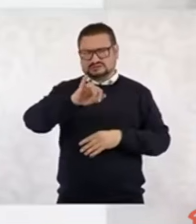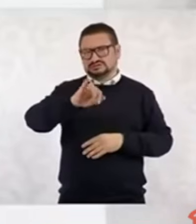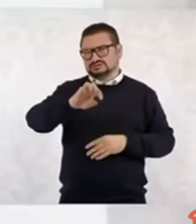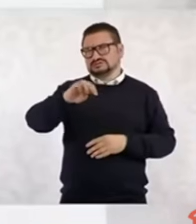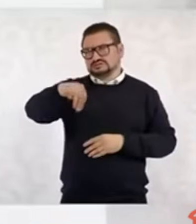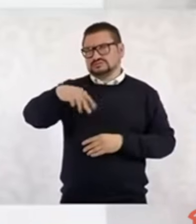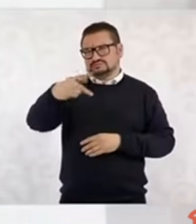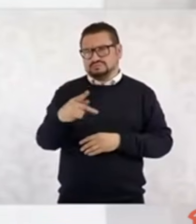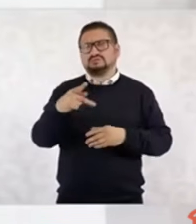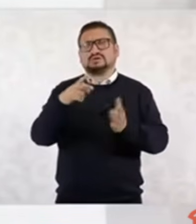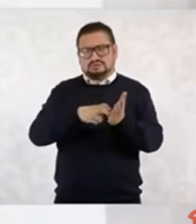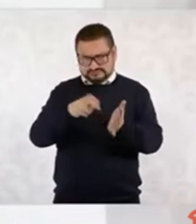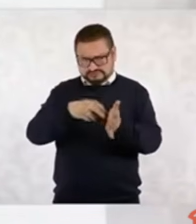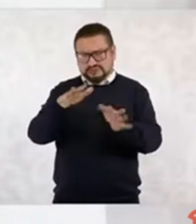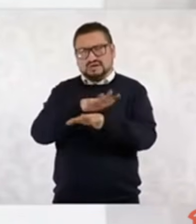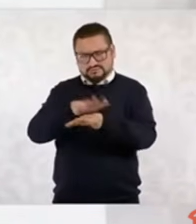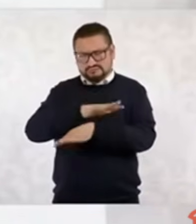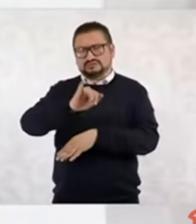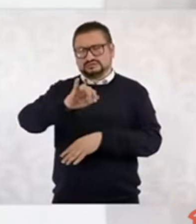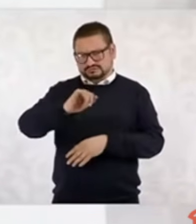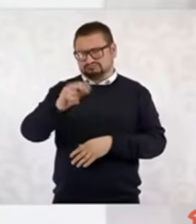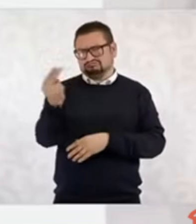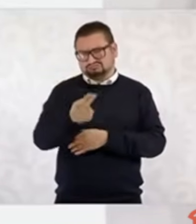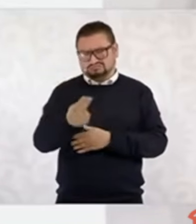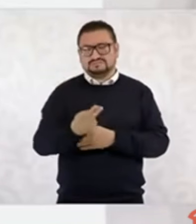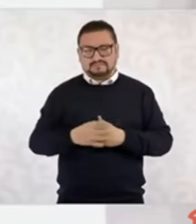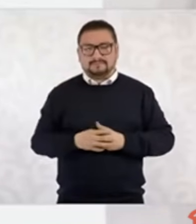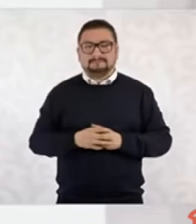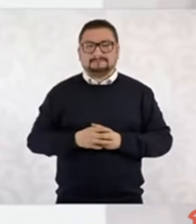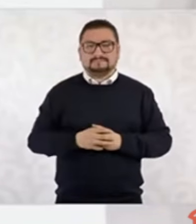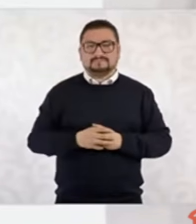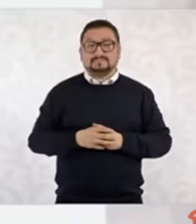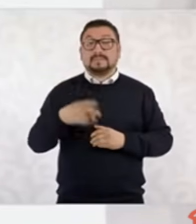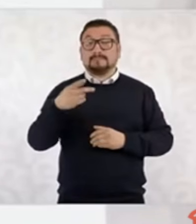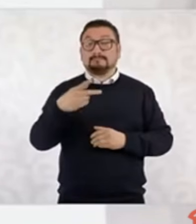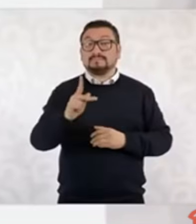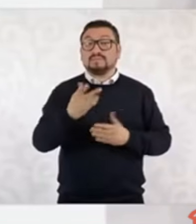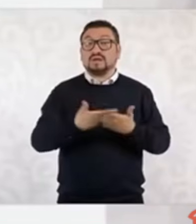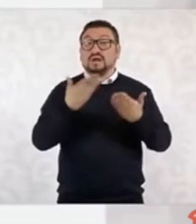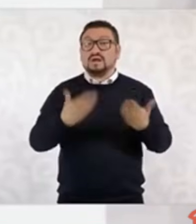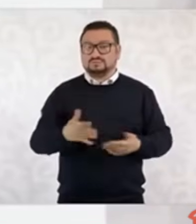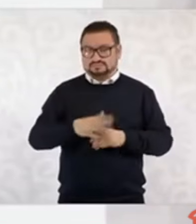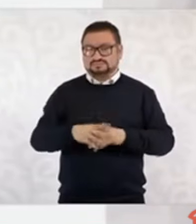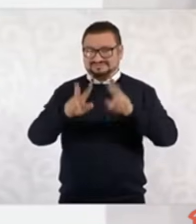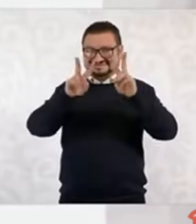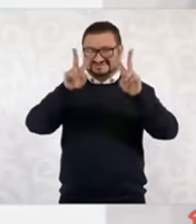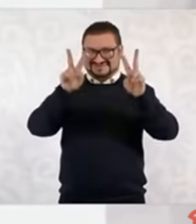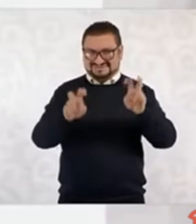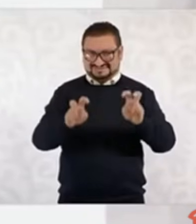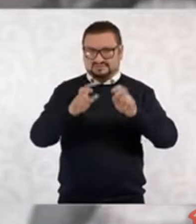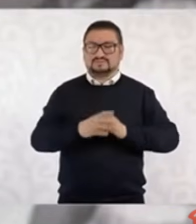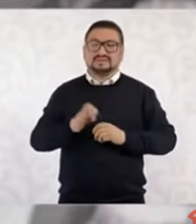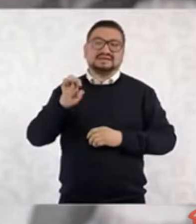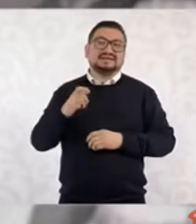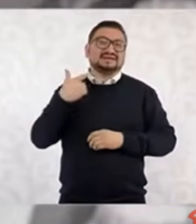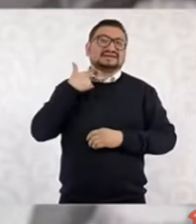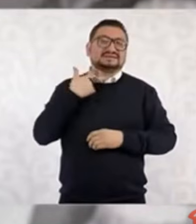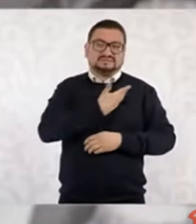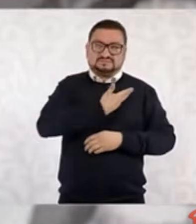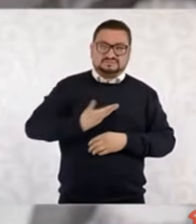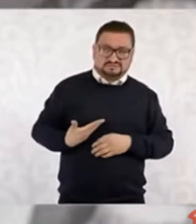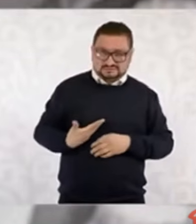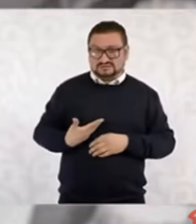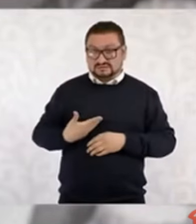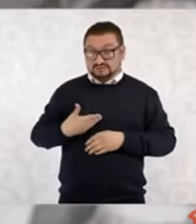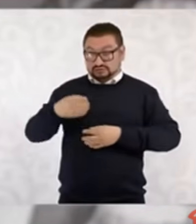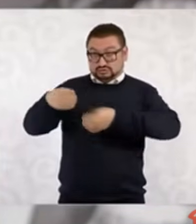públicos, totalmente de acuerdo en que tienen que mejorar. Ahora, juzgar a los expresidentes o no, ¿Qué fue lo que dijo el presidente